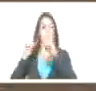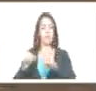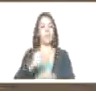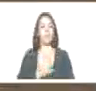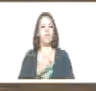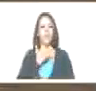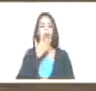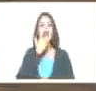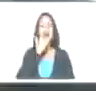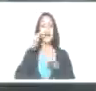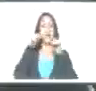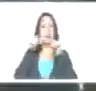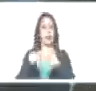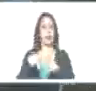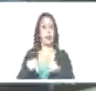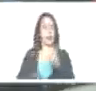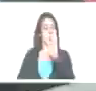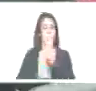que son probos.